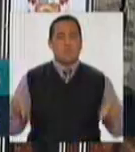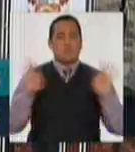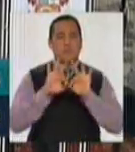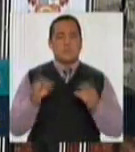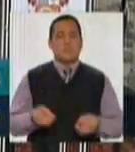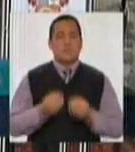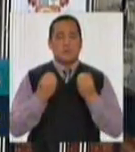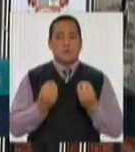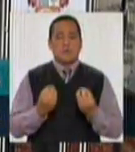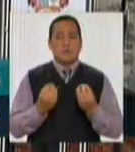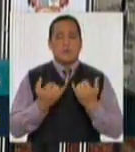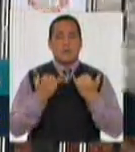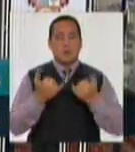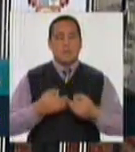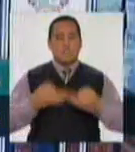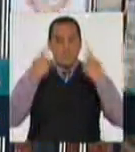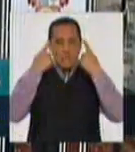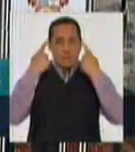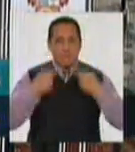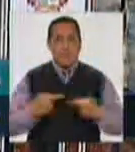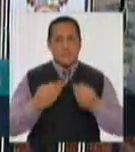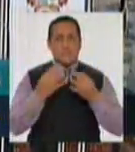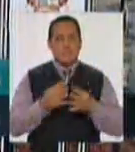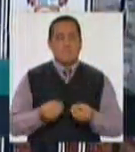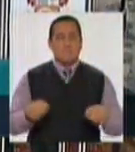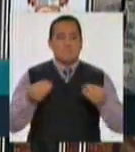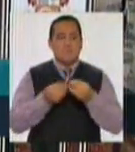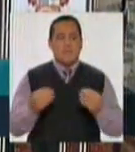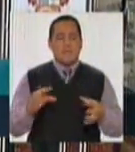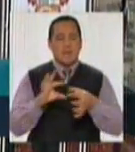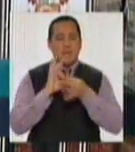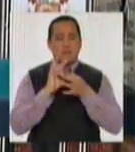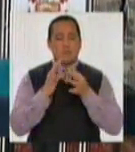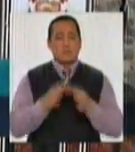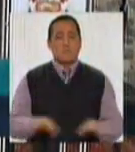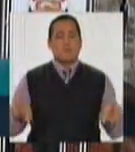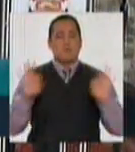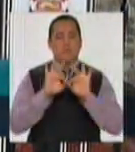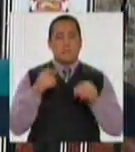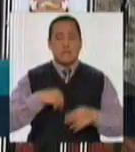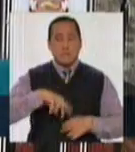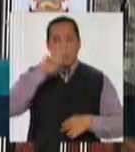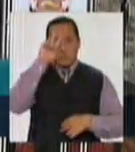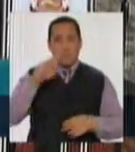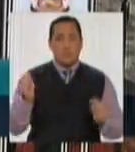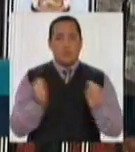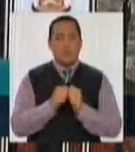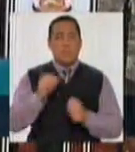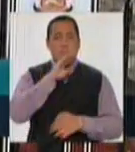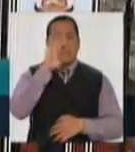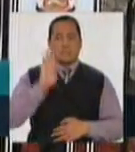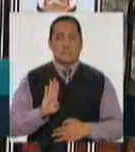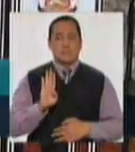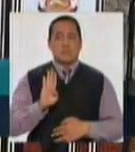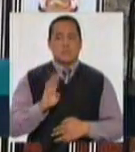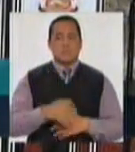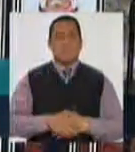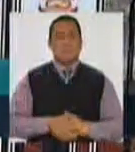porque se afianza más la relación estratégica del Perú con el Brasil.